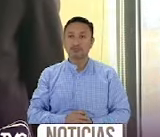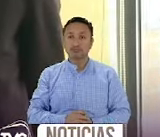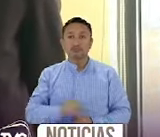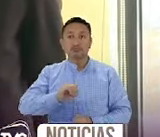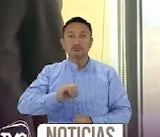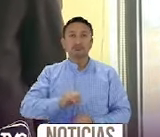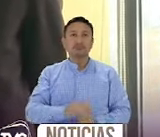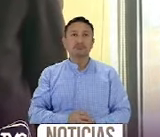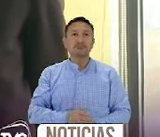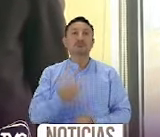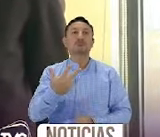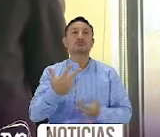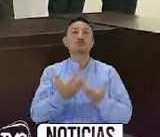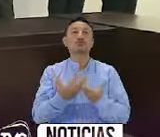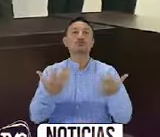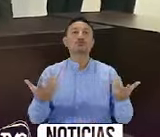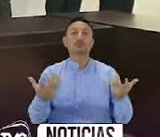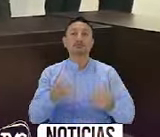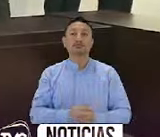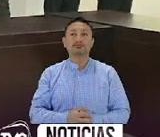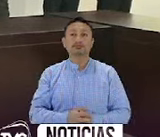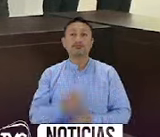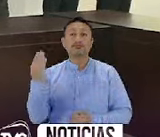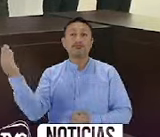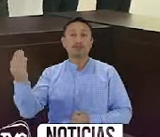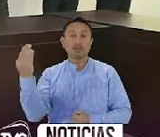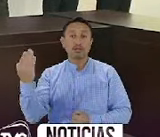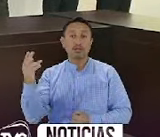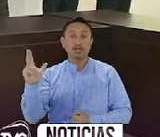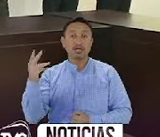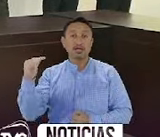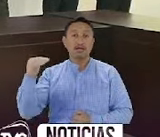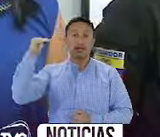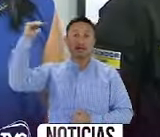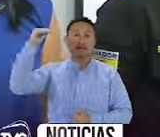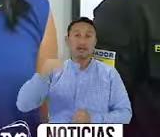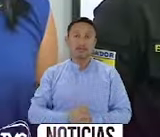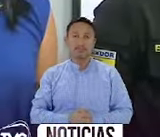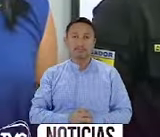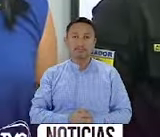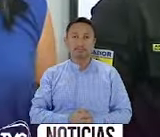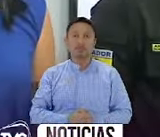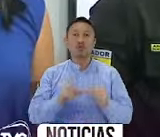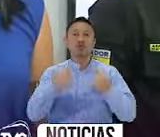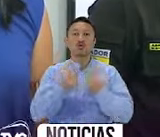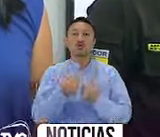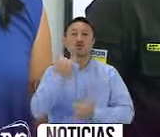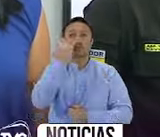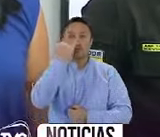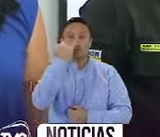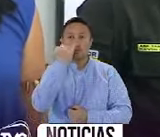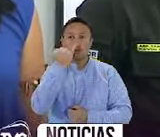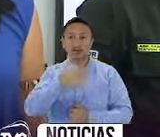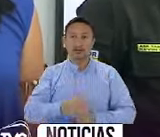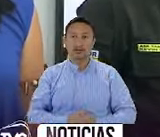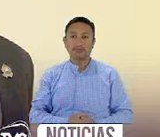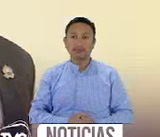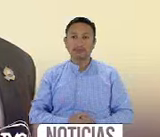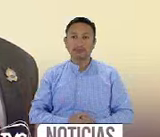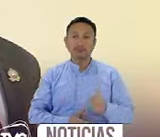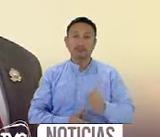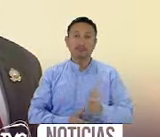tres grupos, para bachilleres y tercer nivel, integrantes de pueblos y nacionalidades indígenas y para